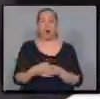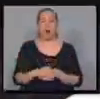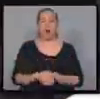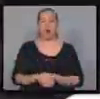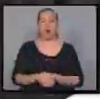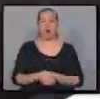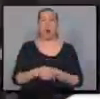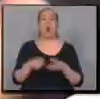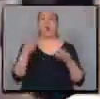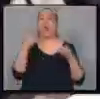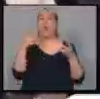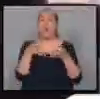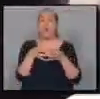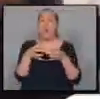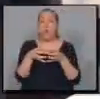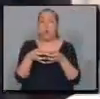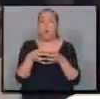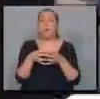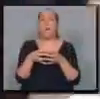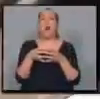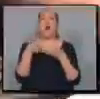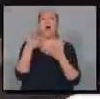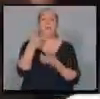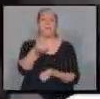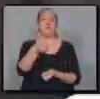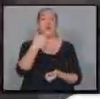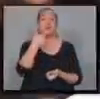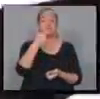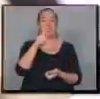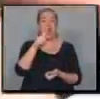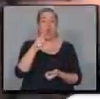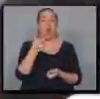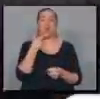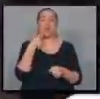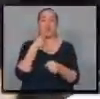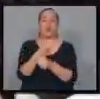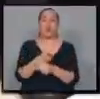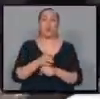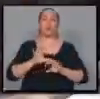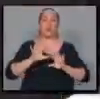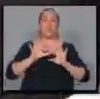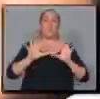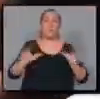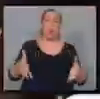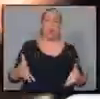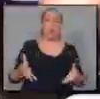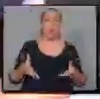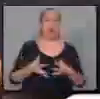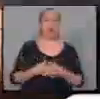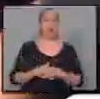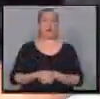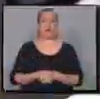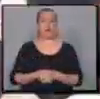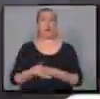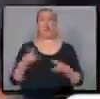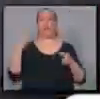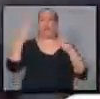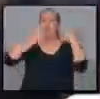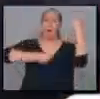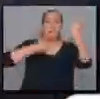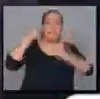que acompaña a Milagro Sala. Hubo insultos, empujones, forcejeos,